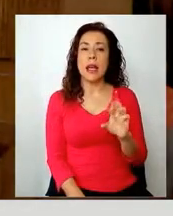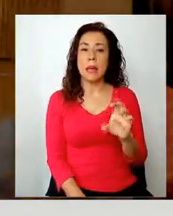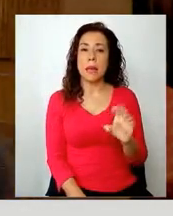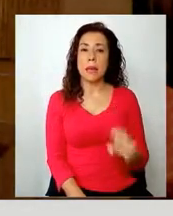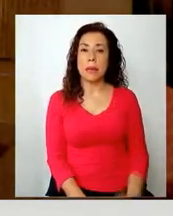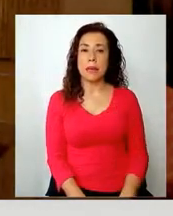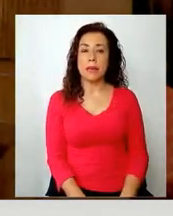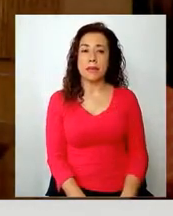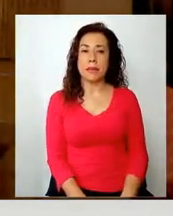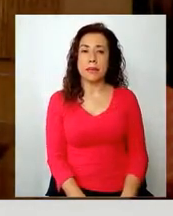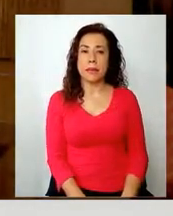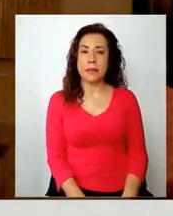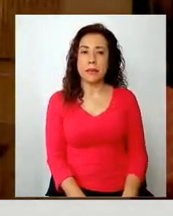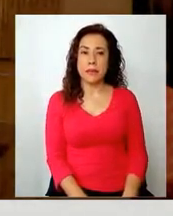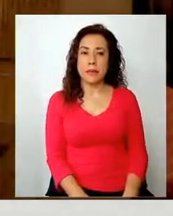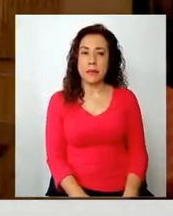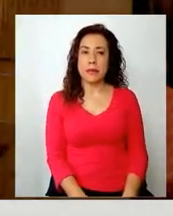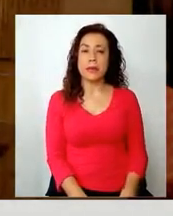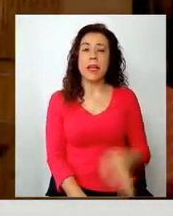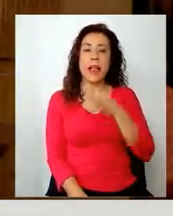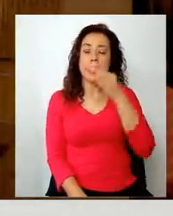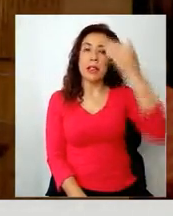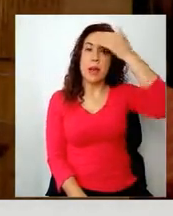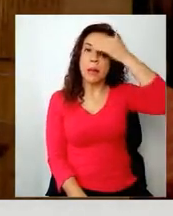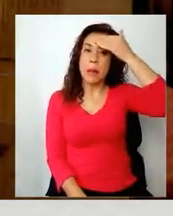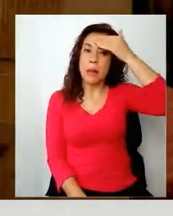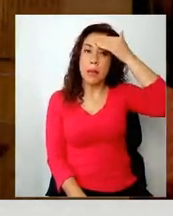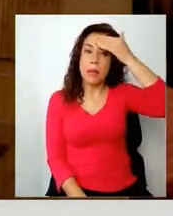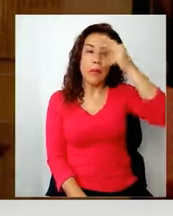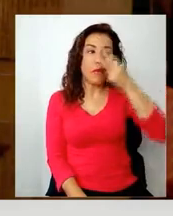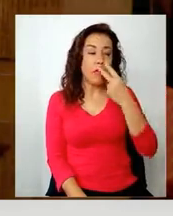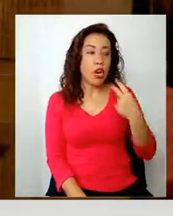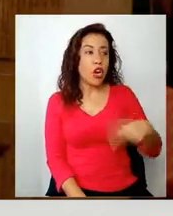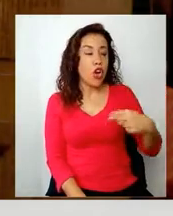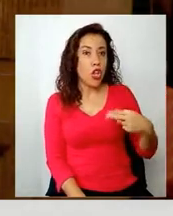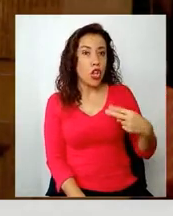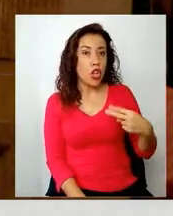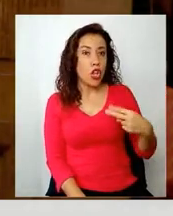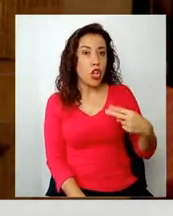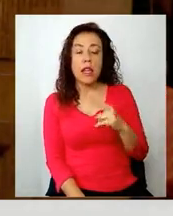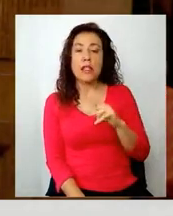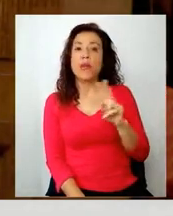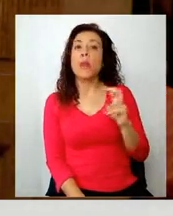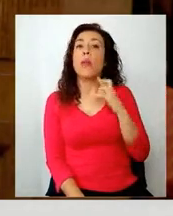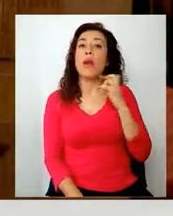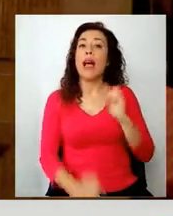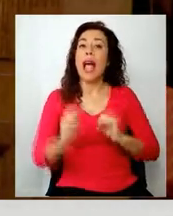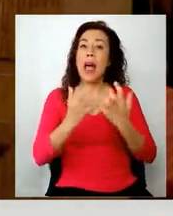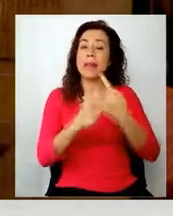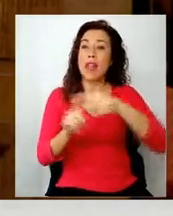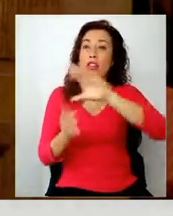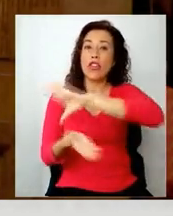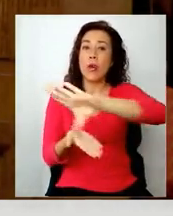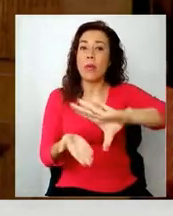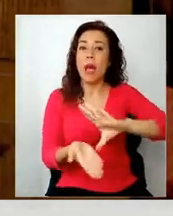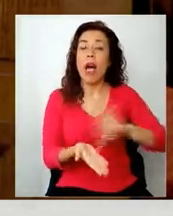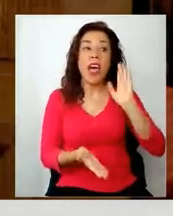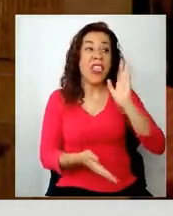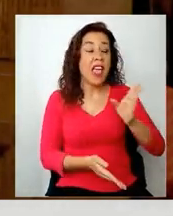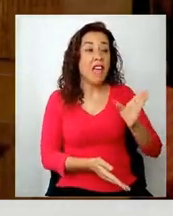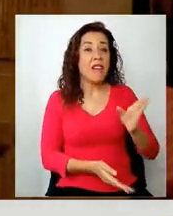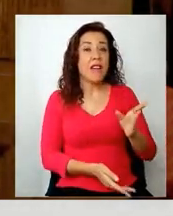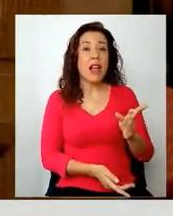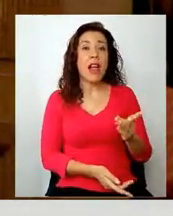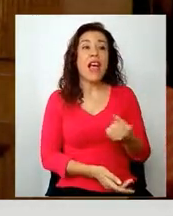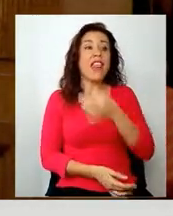quiero citarla dice que es preocupante cuando se ven noticias sobre las por ejemplo dice que si las empresas extranjeras se ven obligadas a declararse